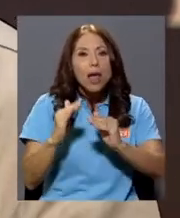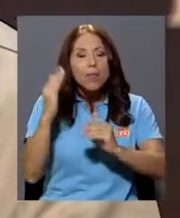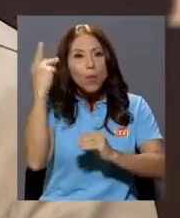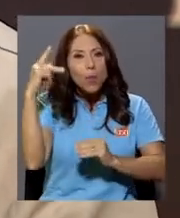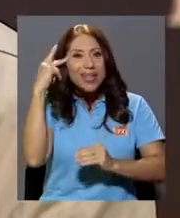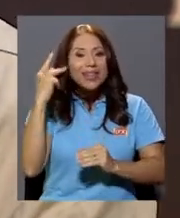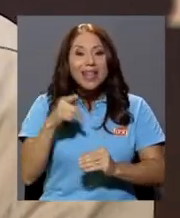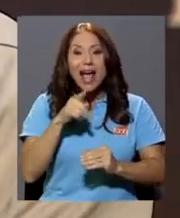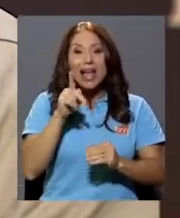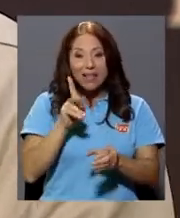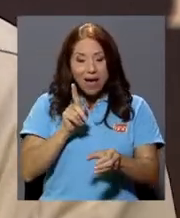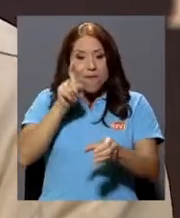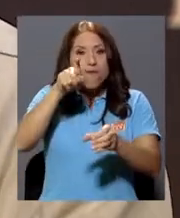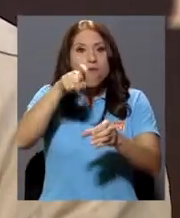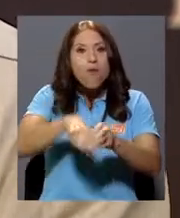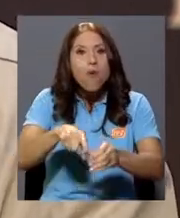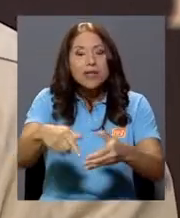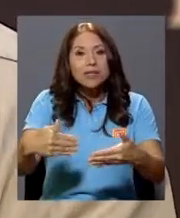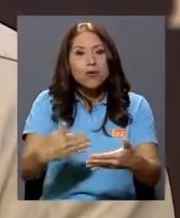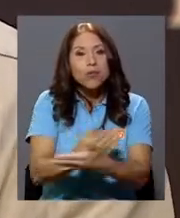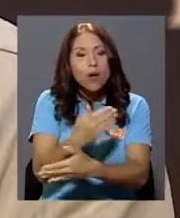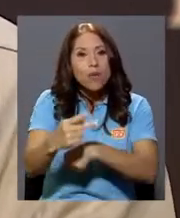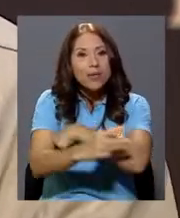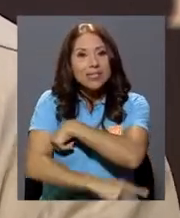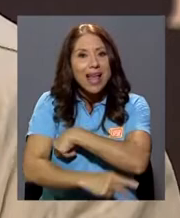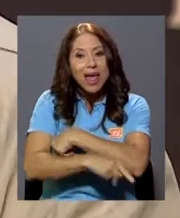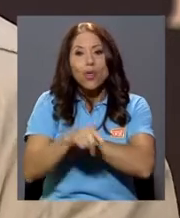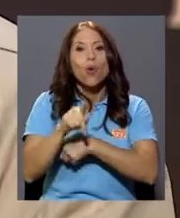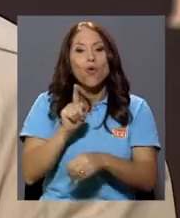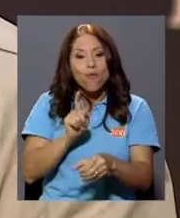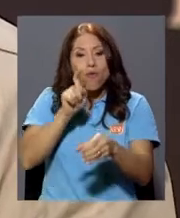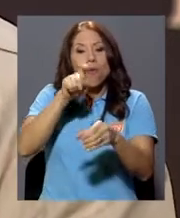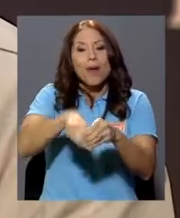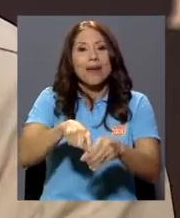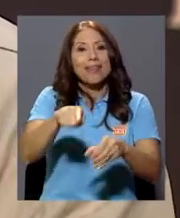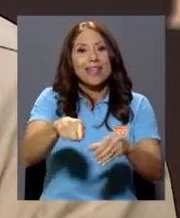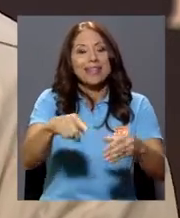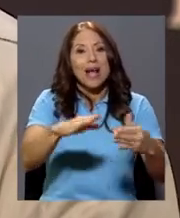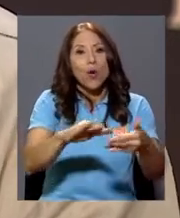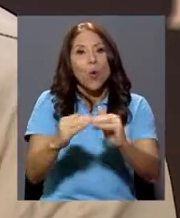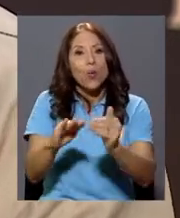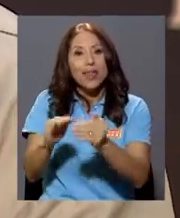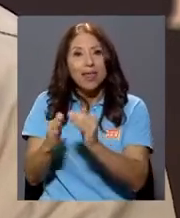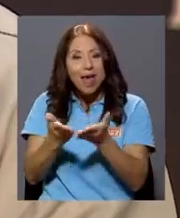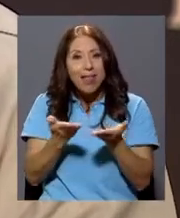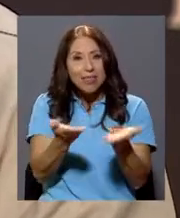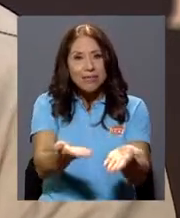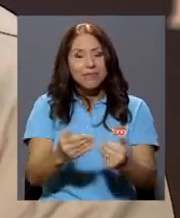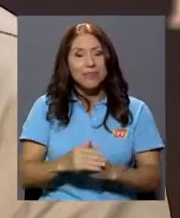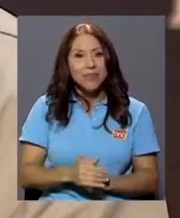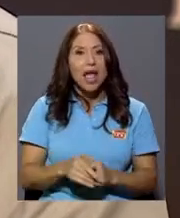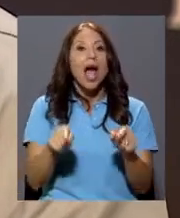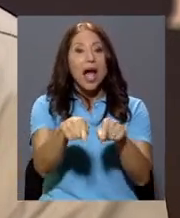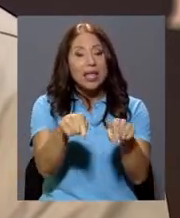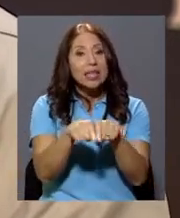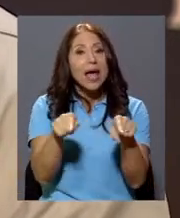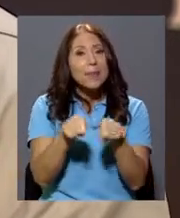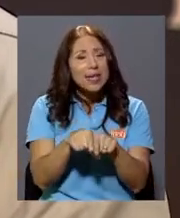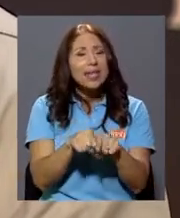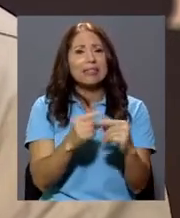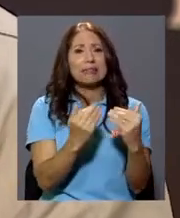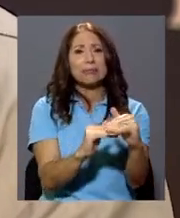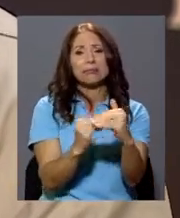nuevo Estado, de esa nueva comunidad a la que persona o ese grupo de personas acceden. Ahí también hay hay una